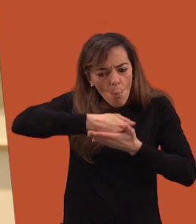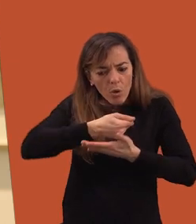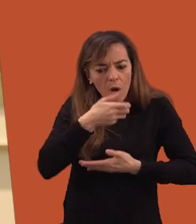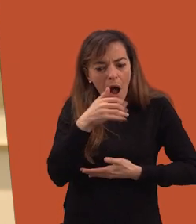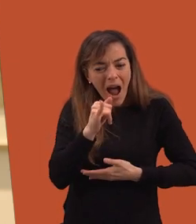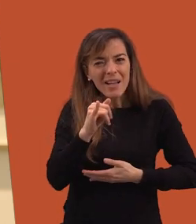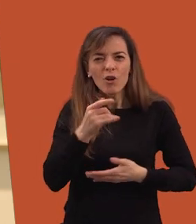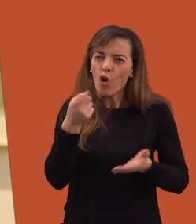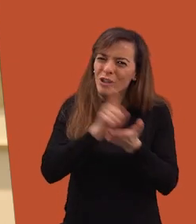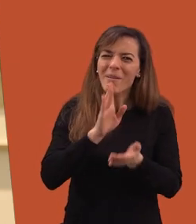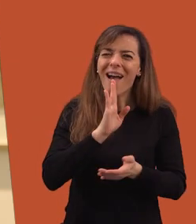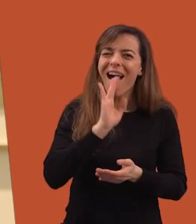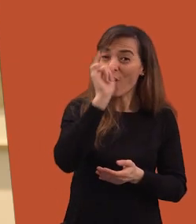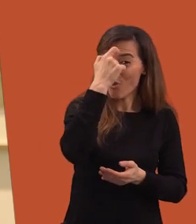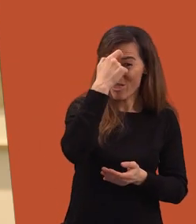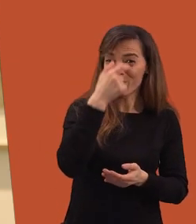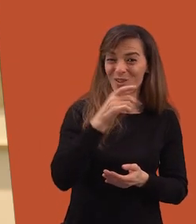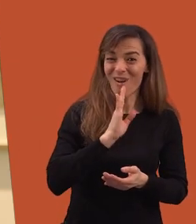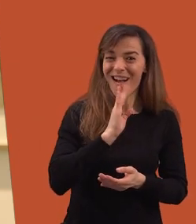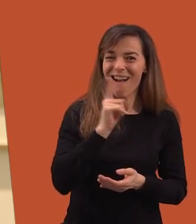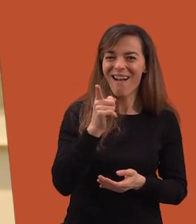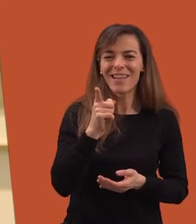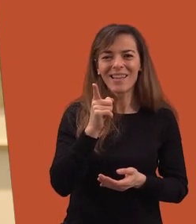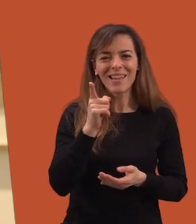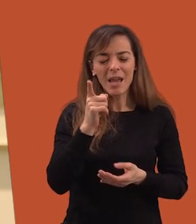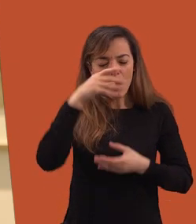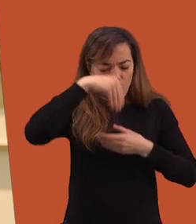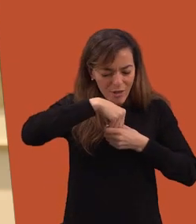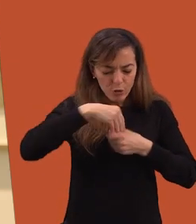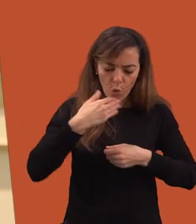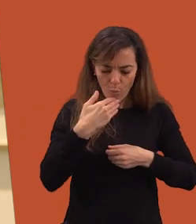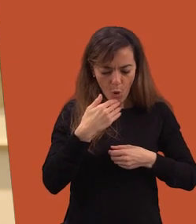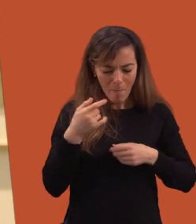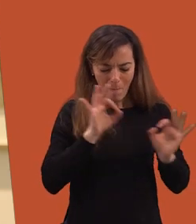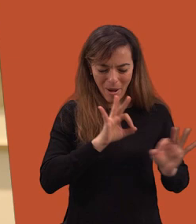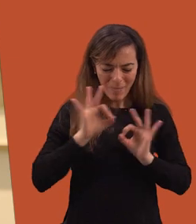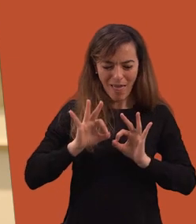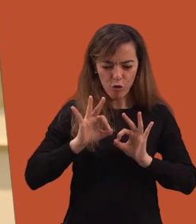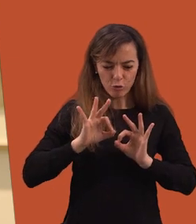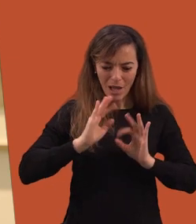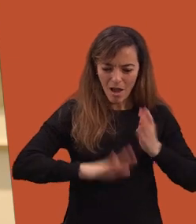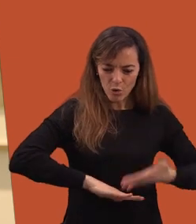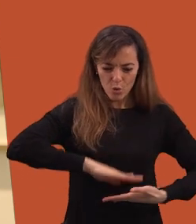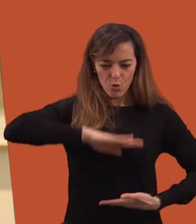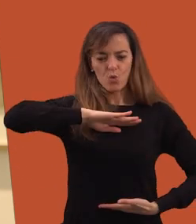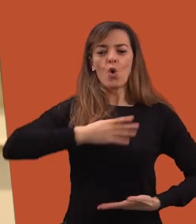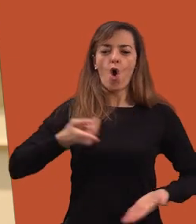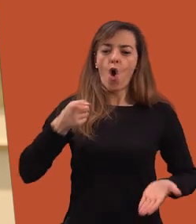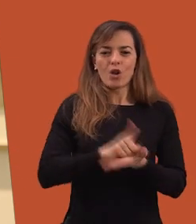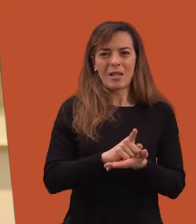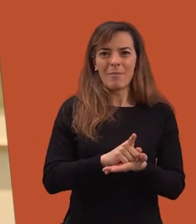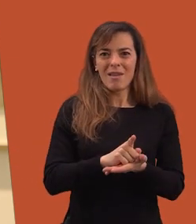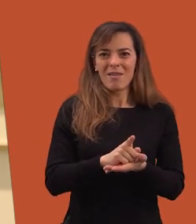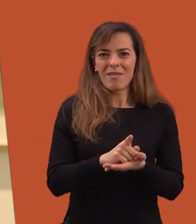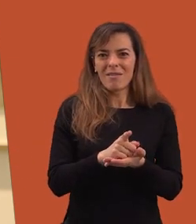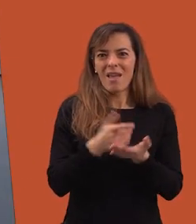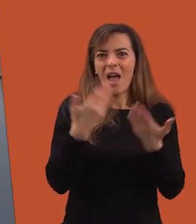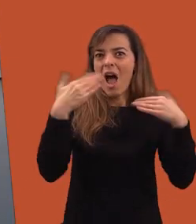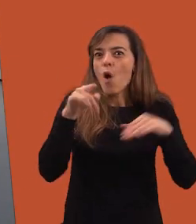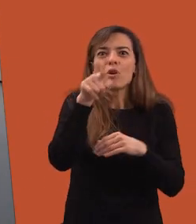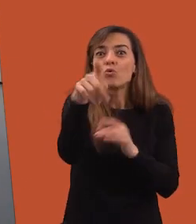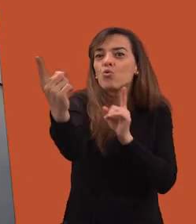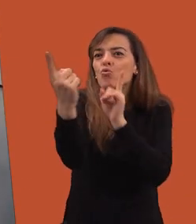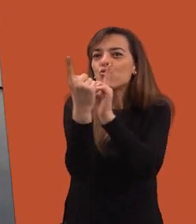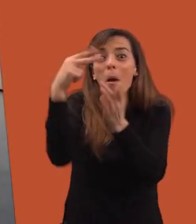el concepto este que el que hablábamos antes están como listos como para llenarse incluso de tu propia presencia